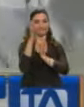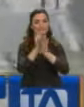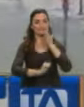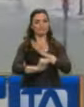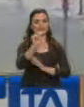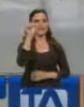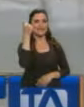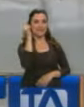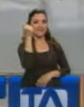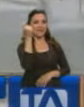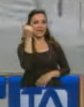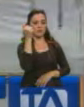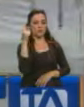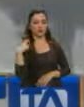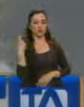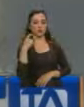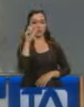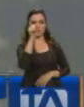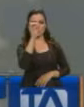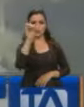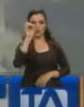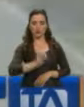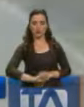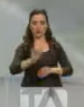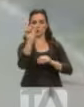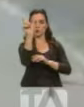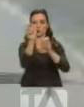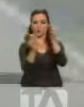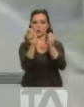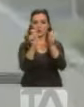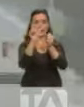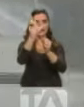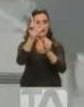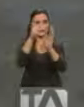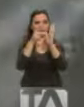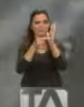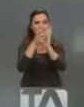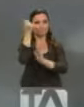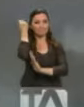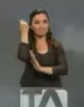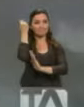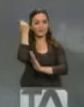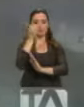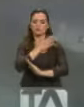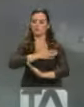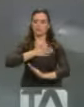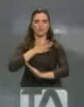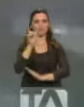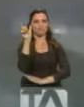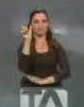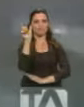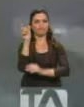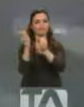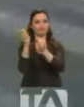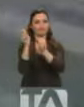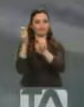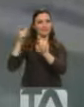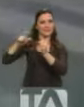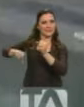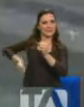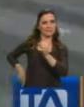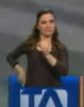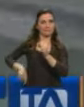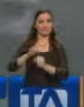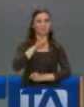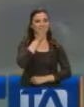10% del salario básico unificado y 3 puntos menos en su licencia. Así que siempre lleve consigo la licencia de conducir. Uy, esa imagen